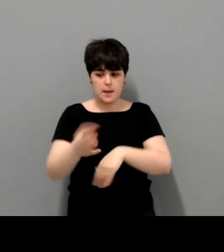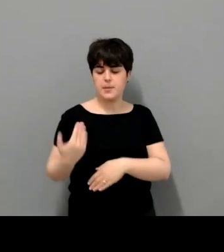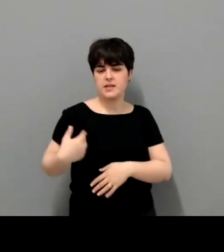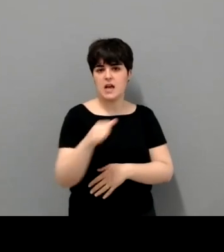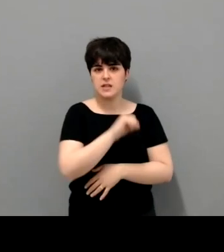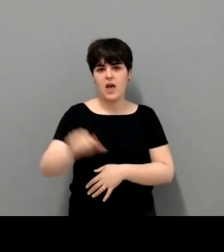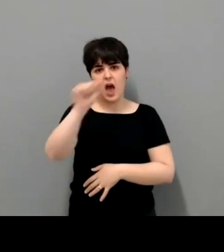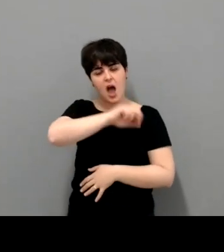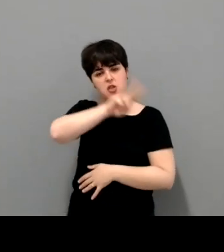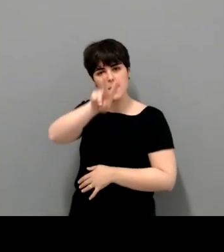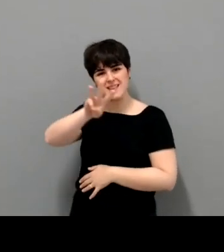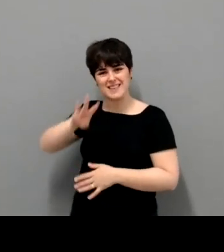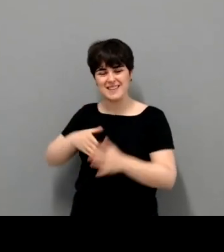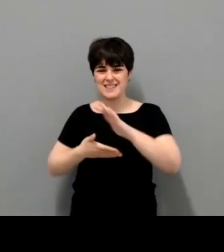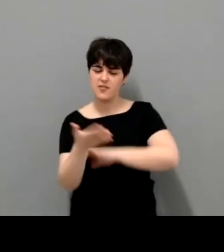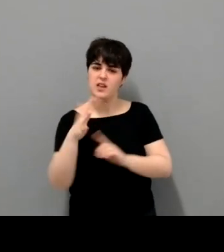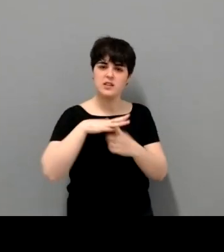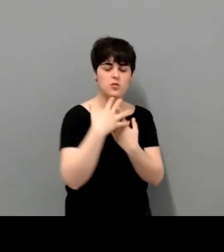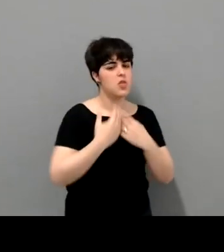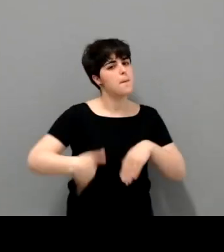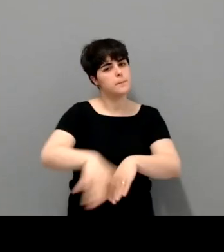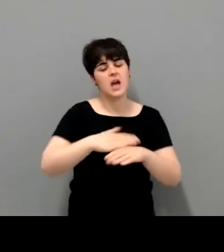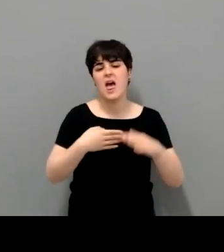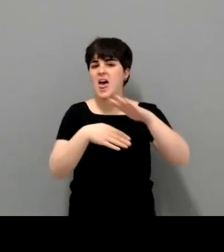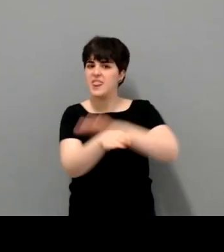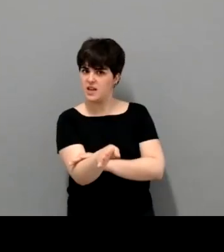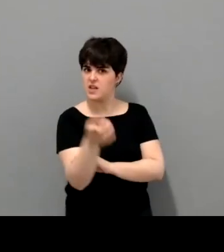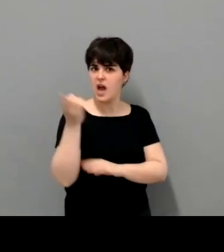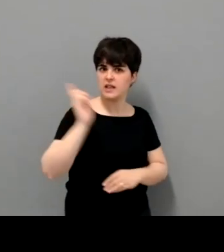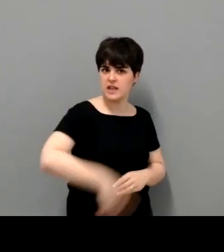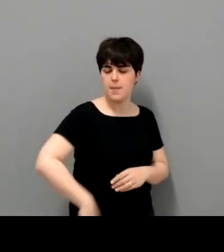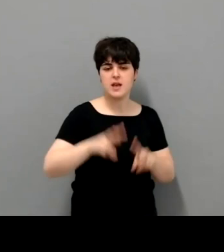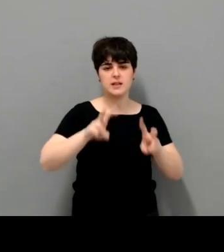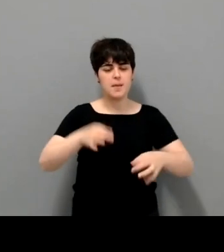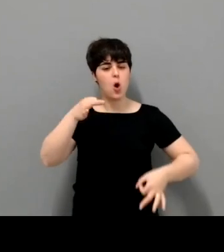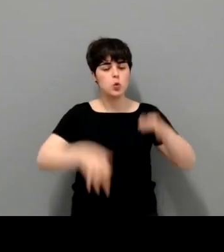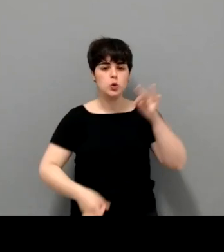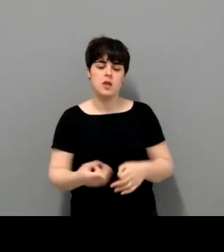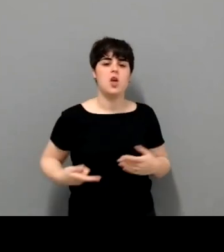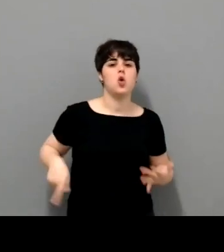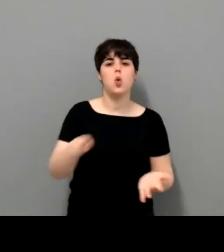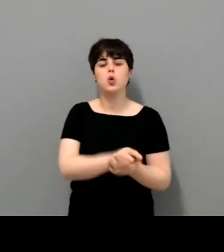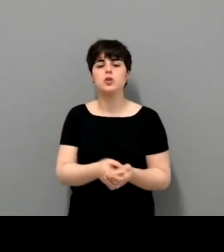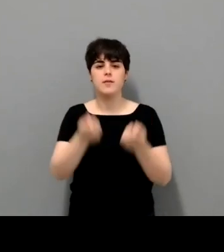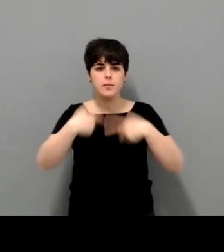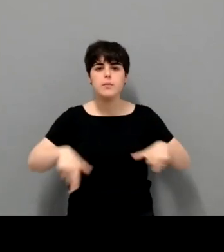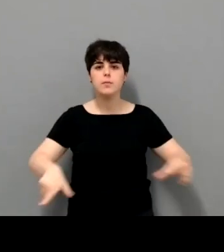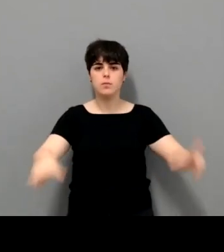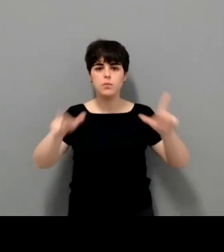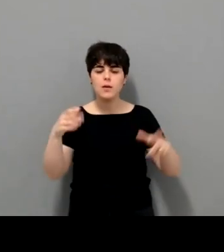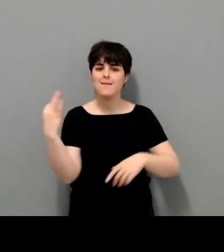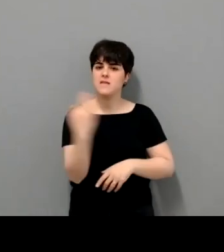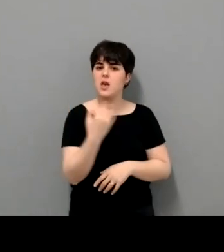23, que habla de nuevo de las condiciones básicas de accesibilidad también en la justicia y vuelve a colocar en el punto de mira